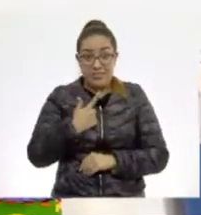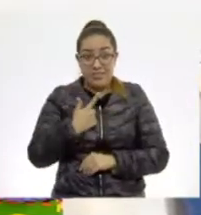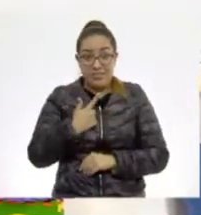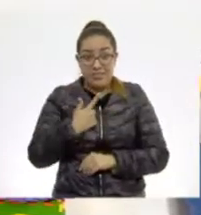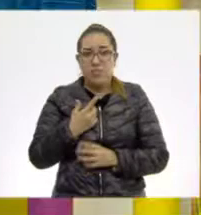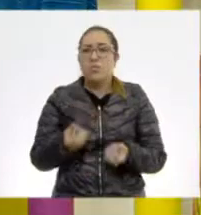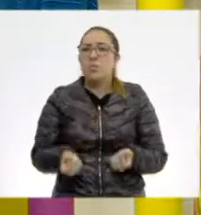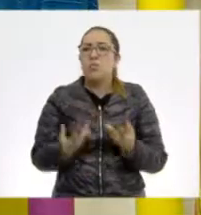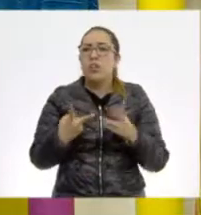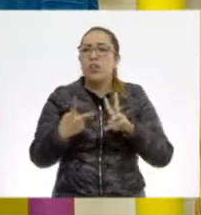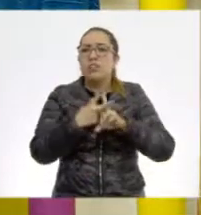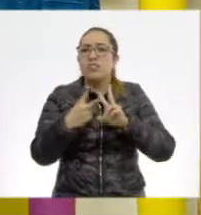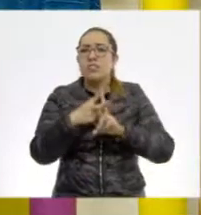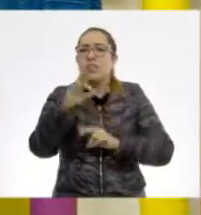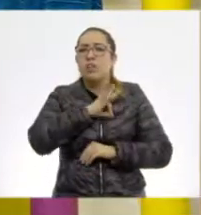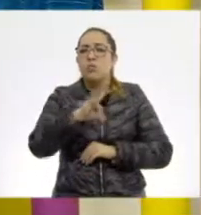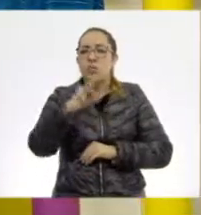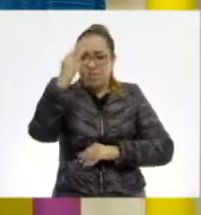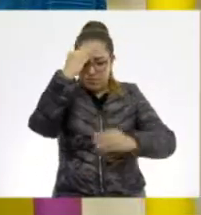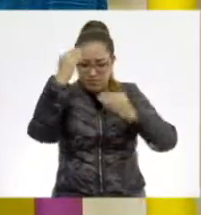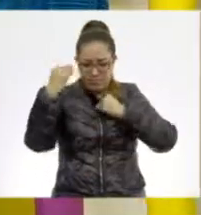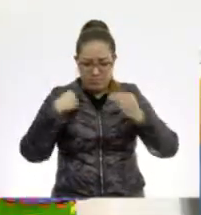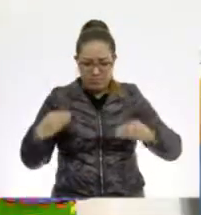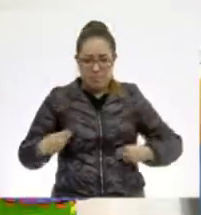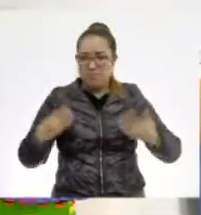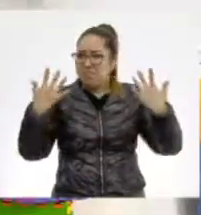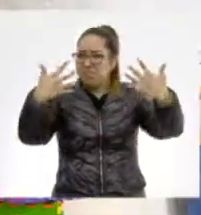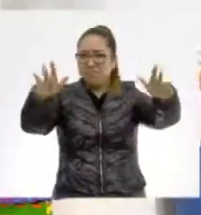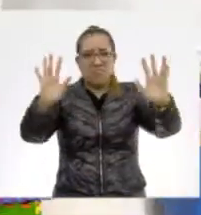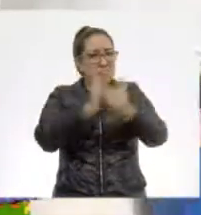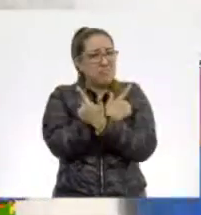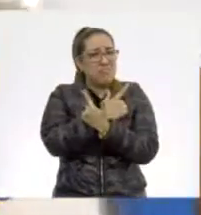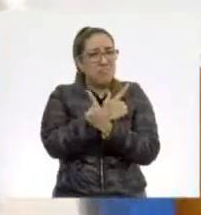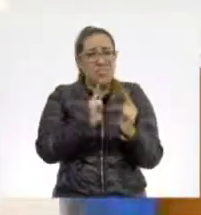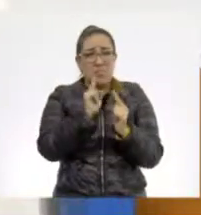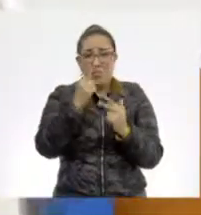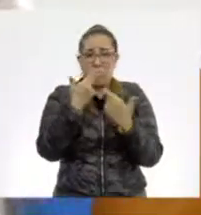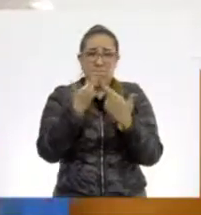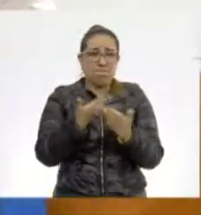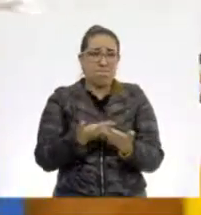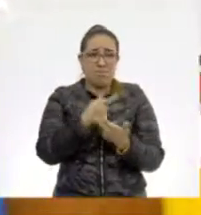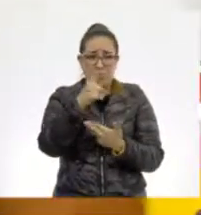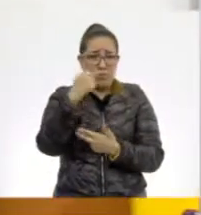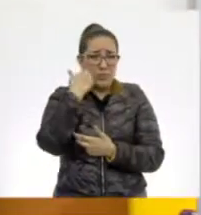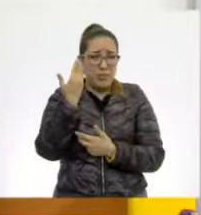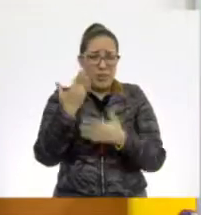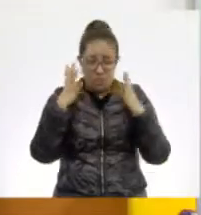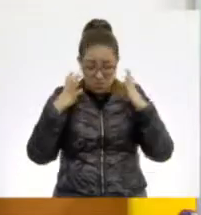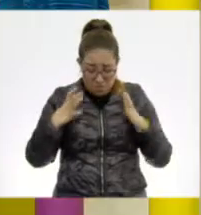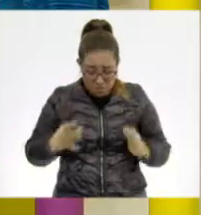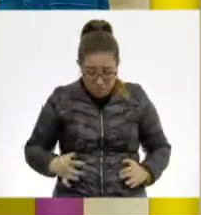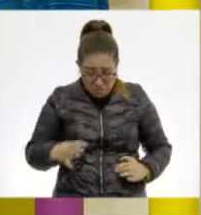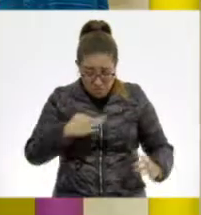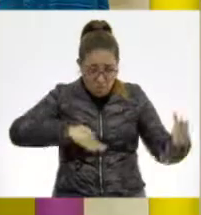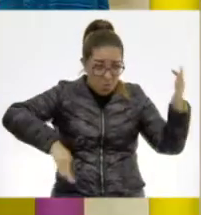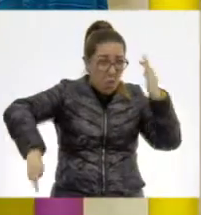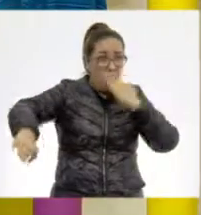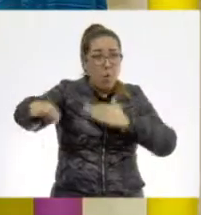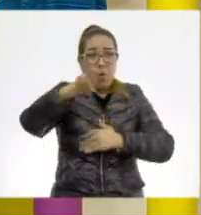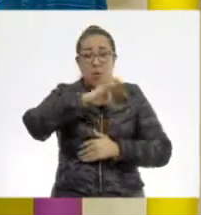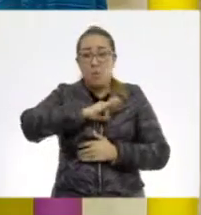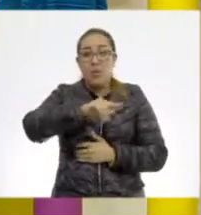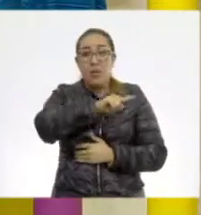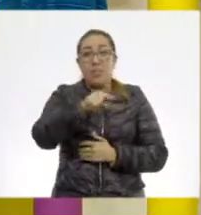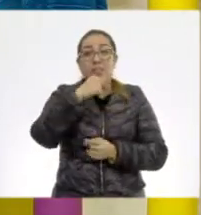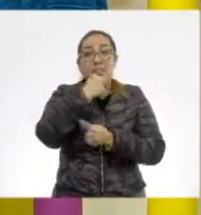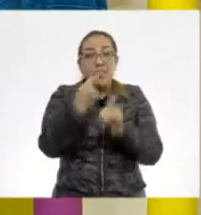¿Cuántas estrellas nos podemos poner en casa? Las que tú quieras. Yo creo que podemos incluso llenar todo nuestro cuerpo de estrellas. O sea que las niñas y niños que nos están viendo